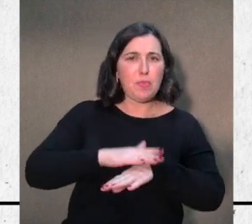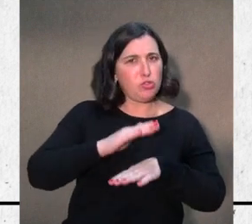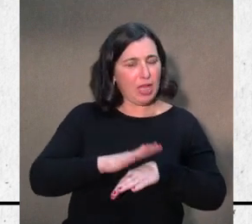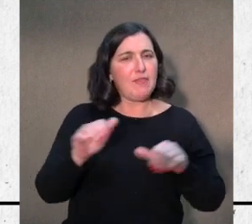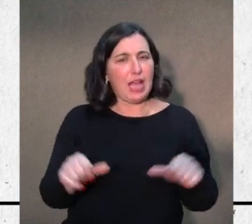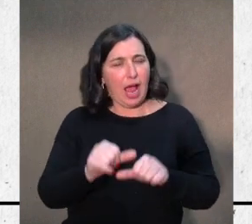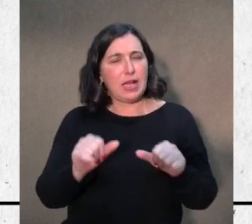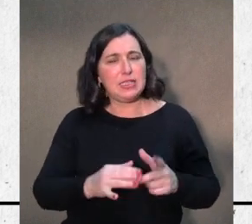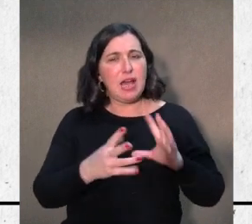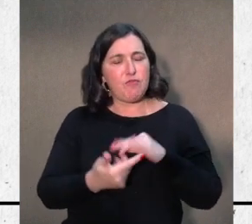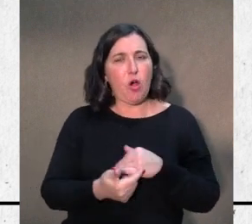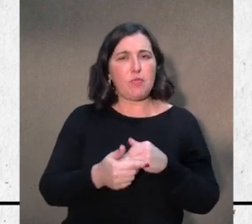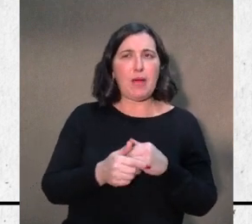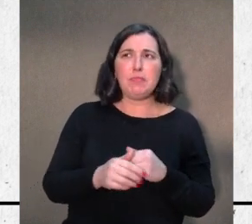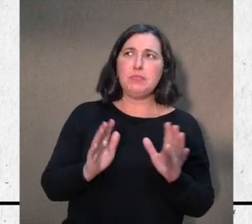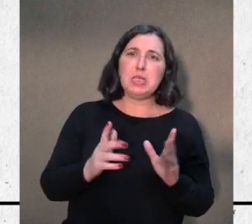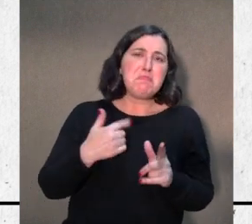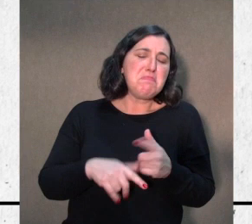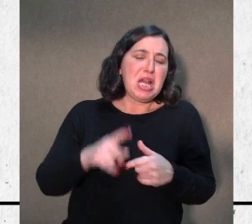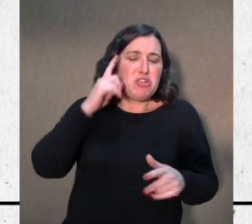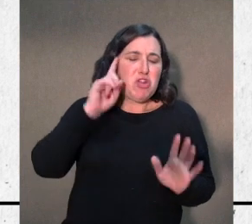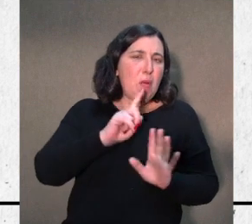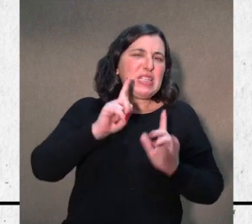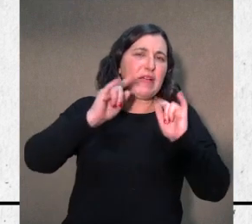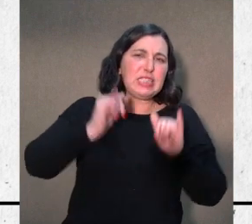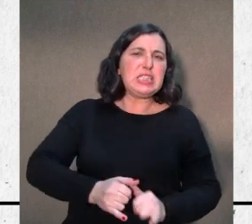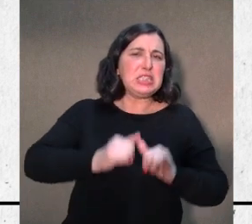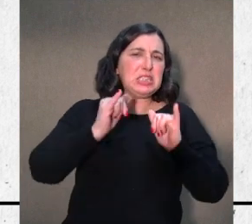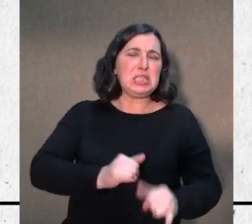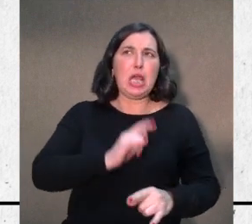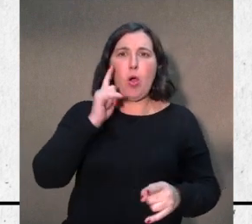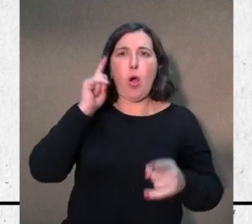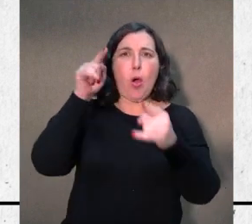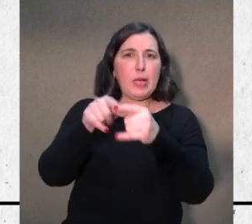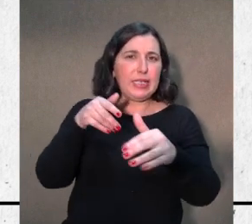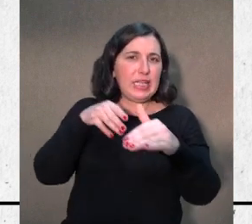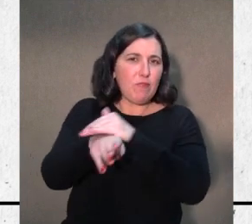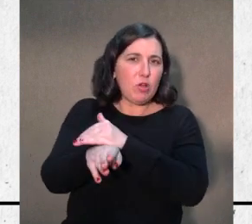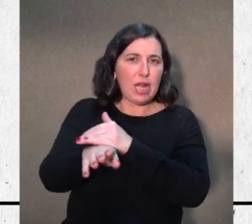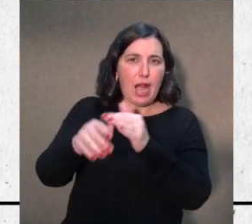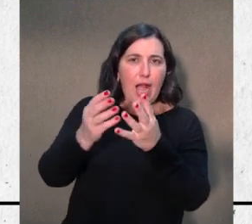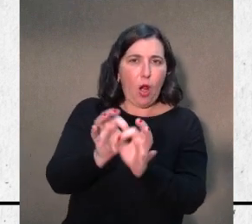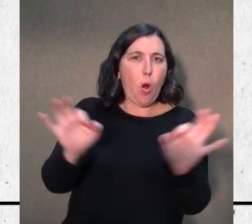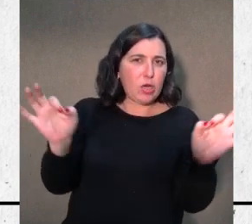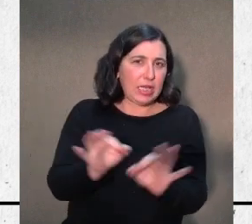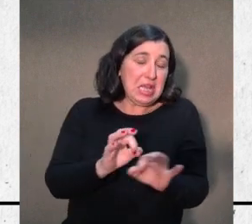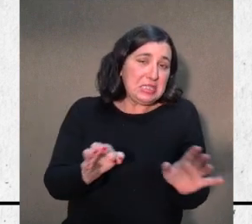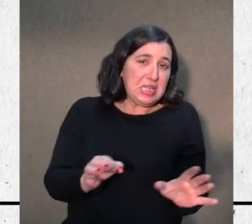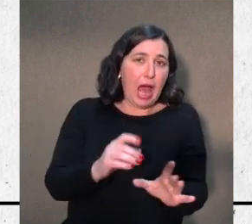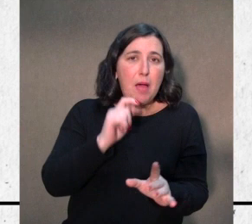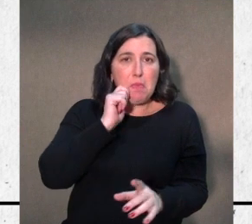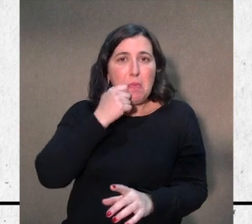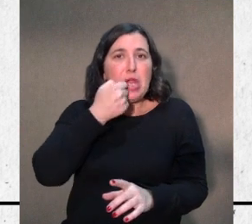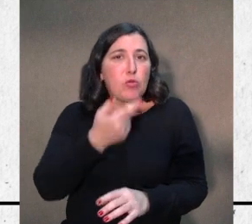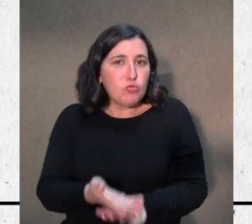era tampoco tan armado en mi cabeza. Yo tocaba, me gustaba, tenía la disciplina, después cuando fui más grande de repente no salía a